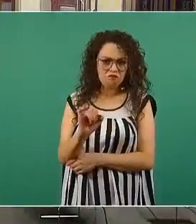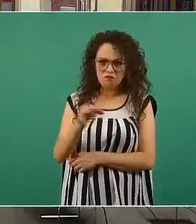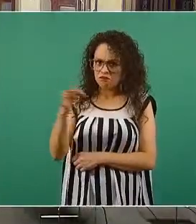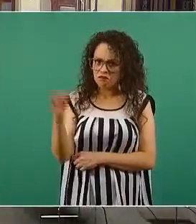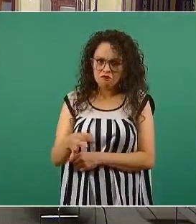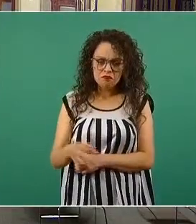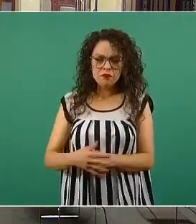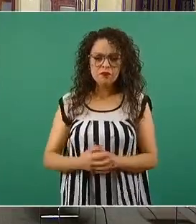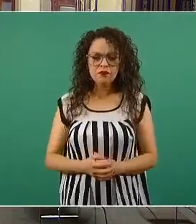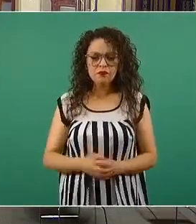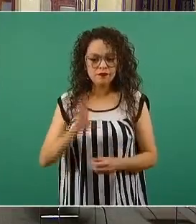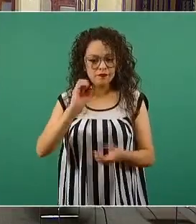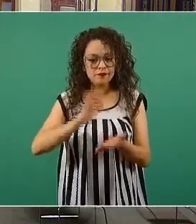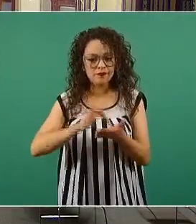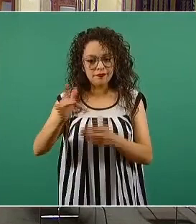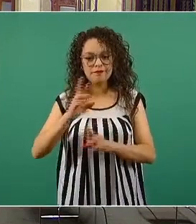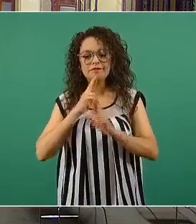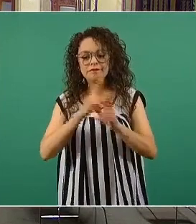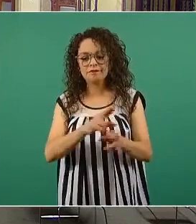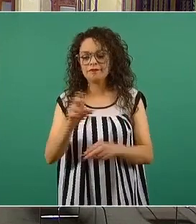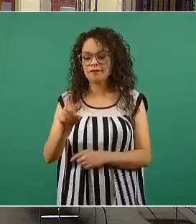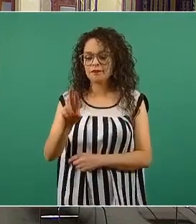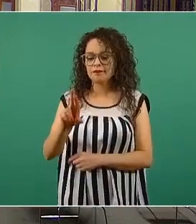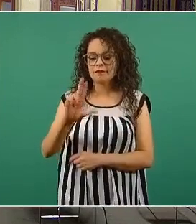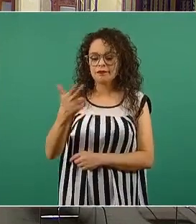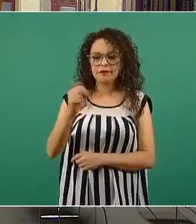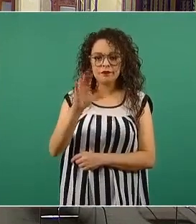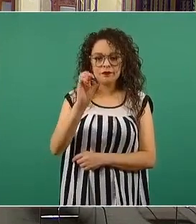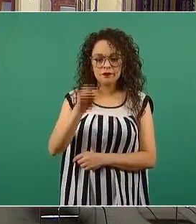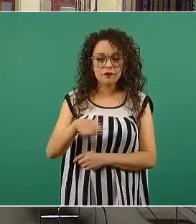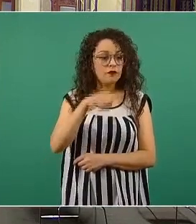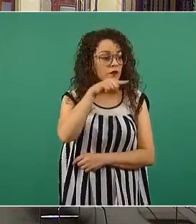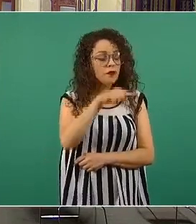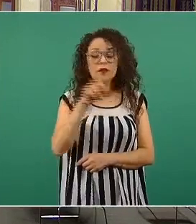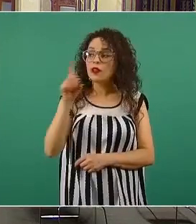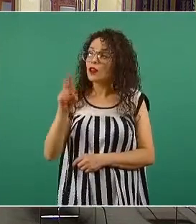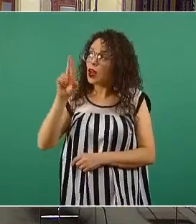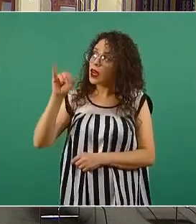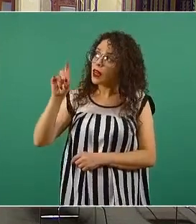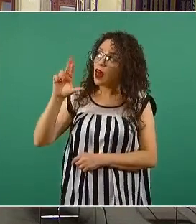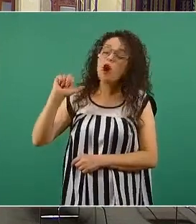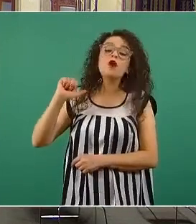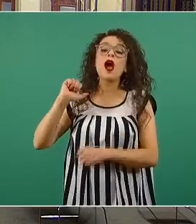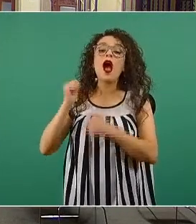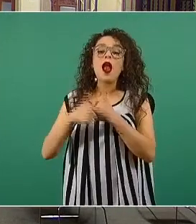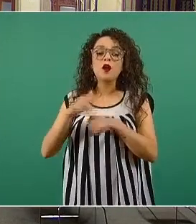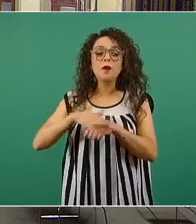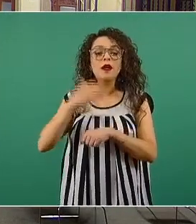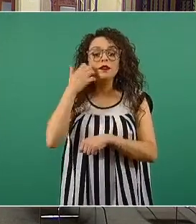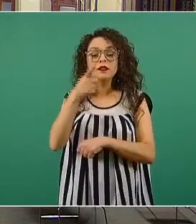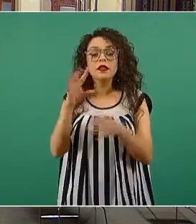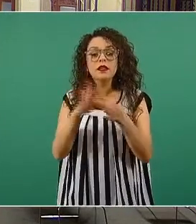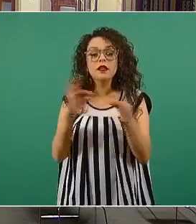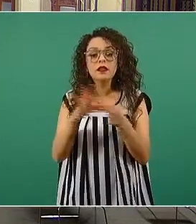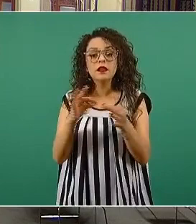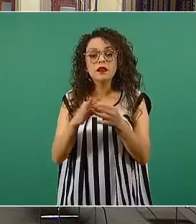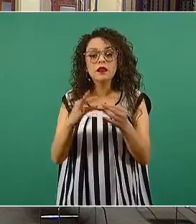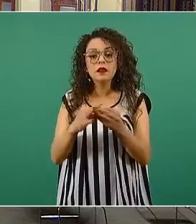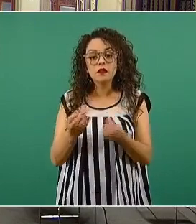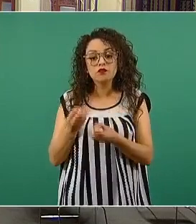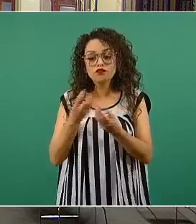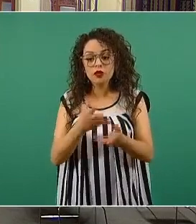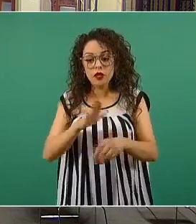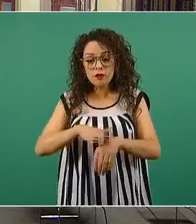Gracias, doctor Chacón, por la respuesta. No sé si el doctor López Ridaura quisiera complementar con algún detalle.